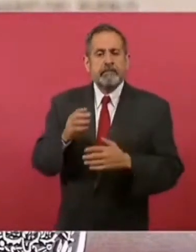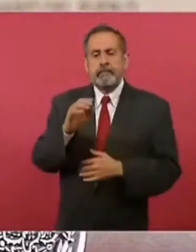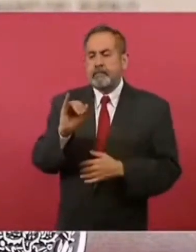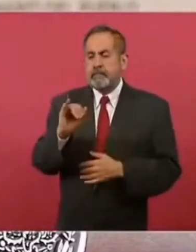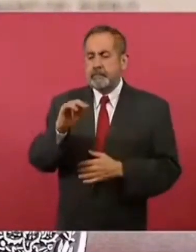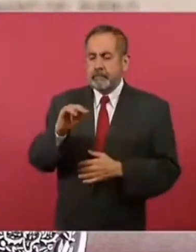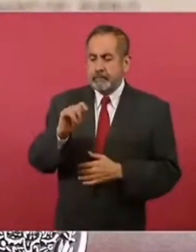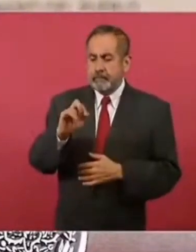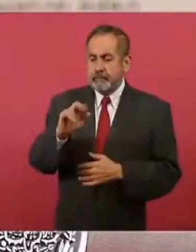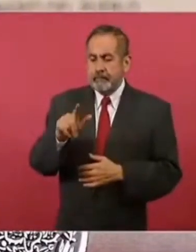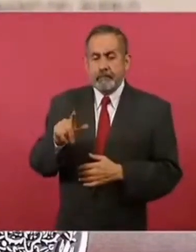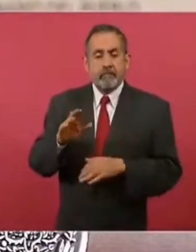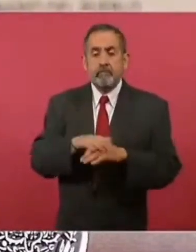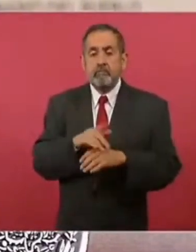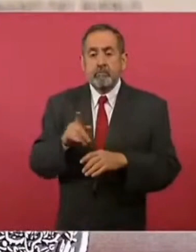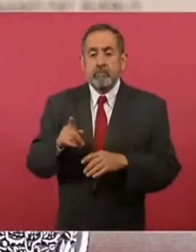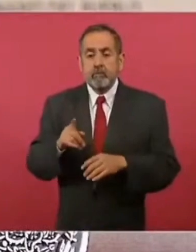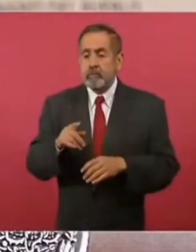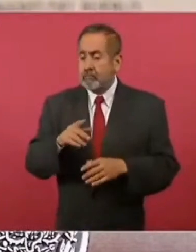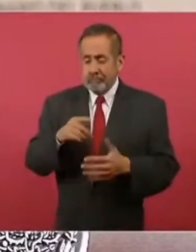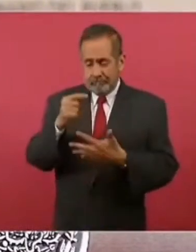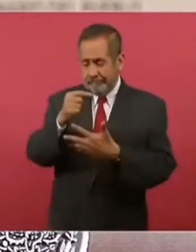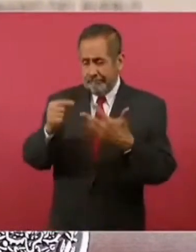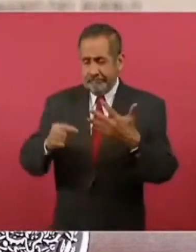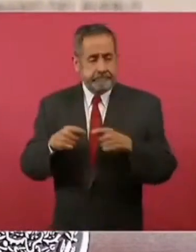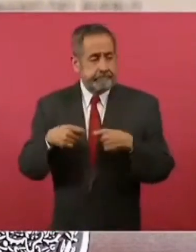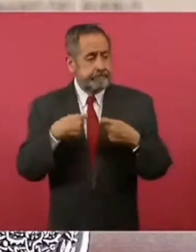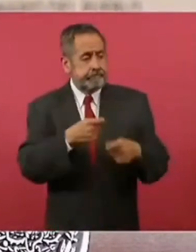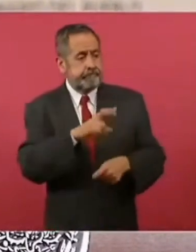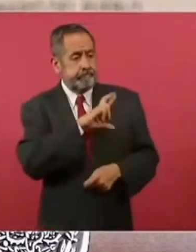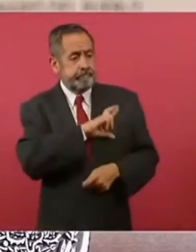porque todo está subcontratado, todo lo dejaron.